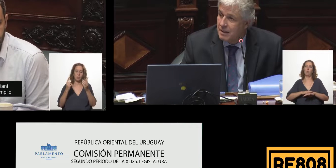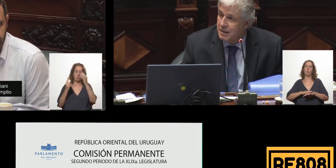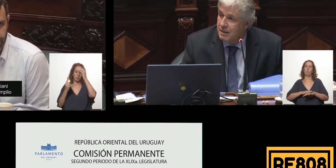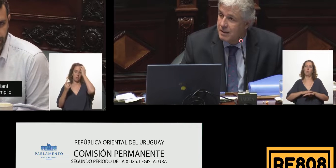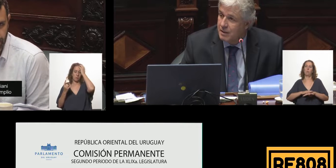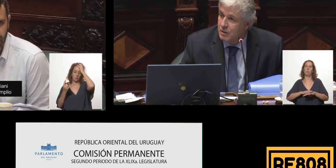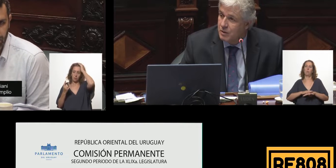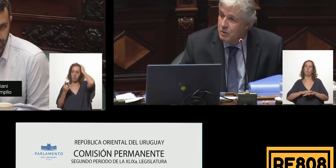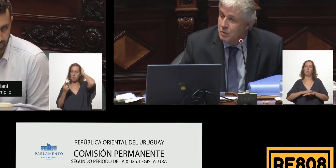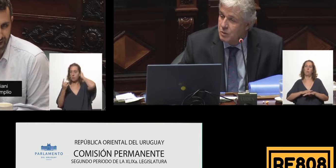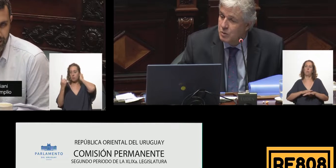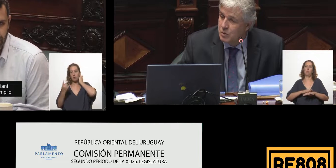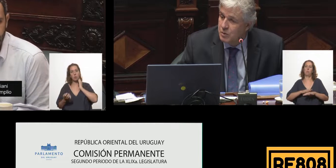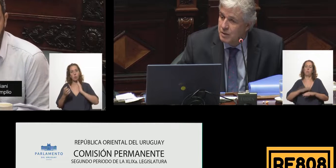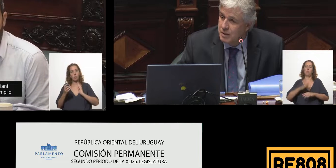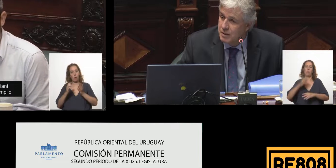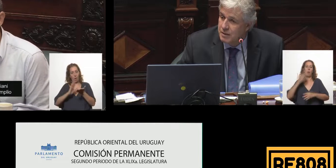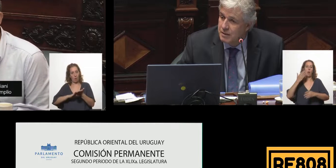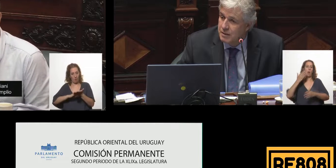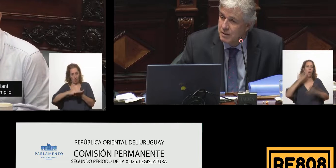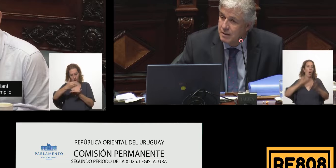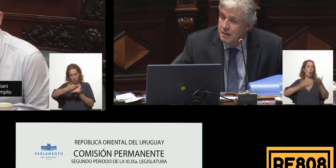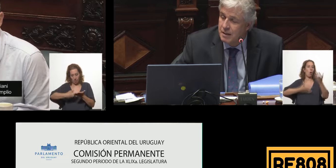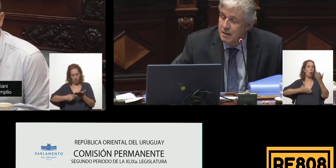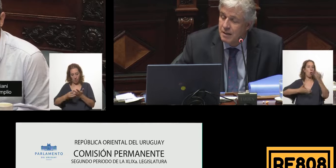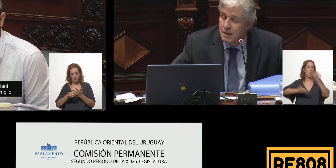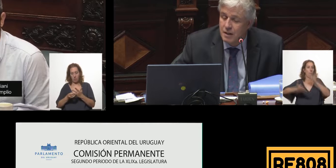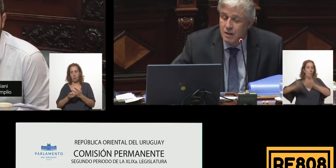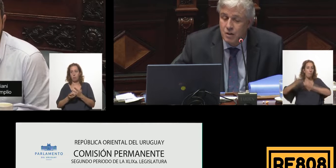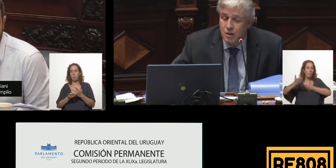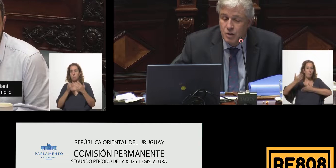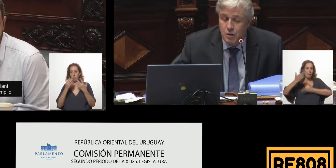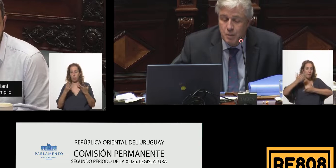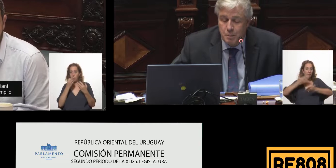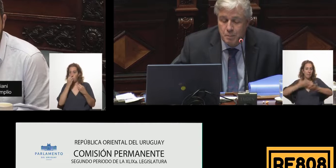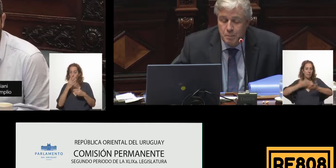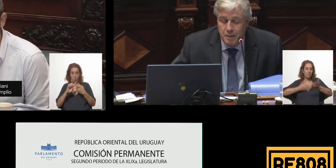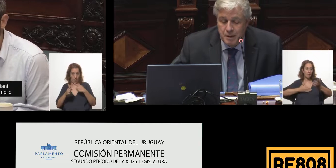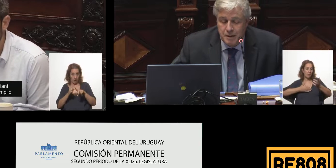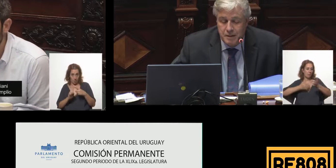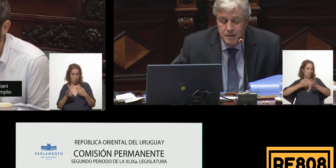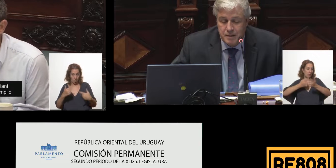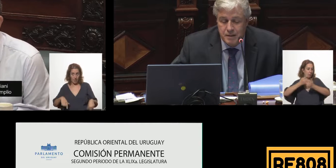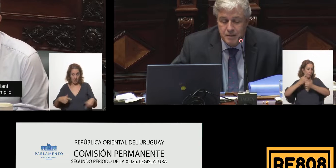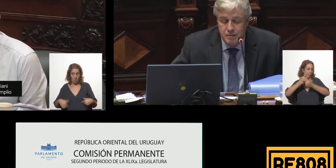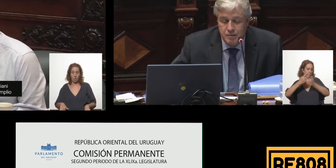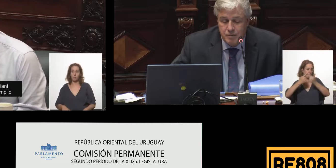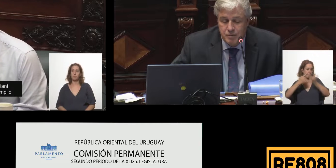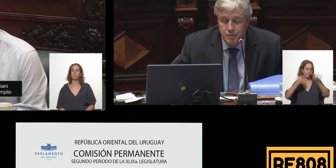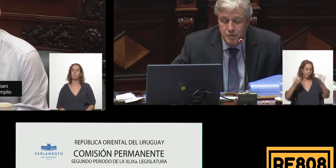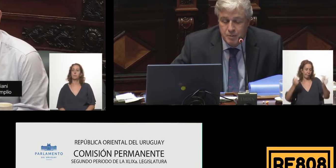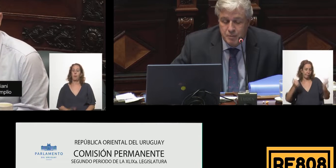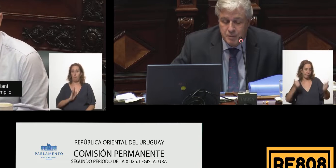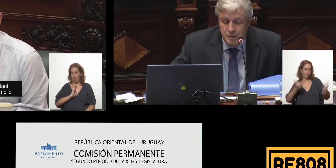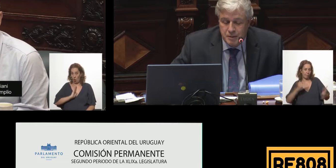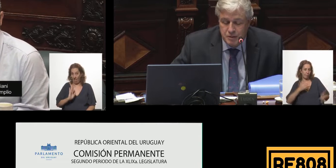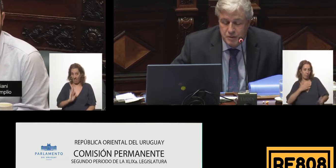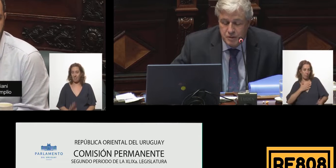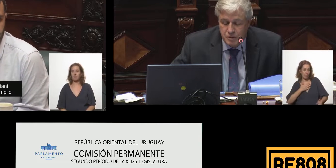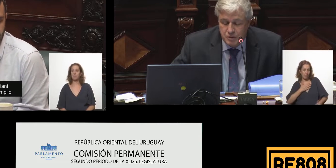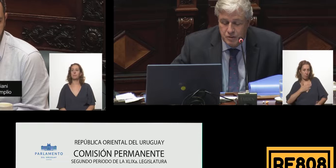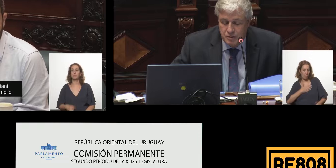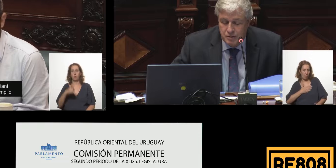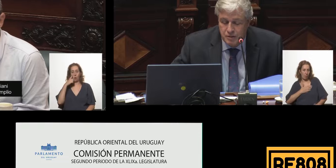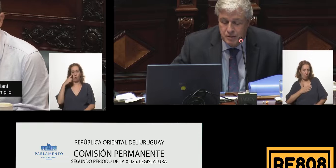Quiero dejarlo en actas, porque además tengo una muy buena relación con el canciller desde el punto de vista personal. Conozco